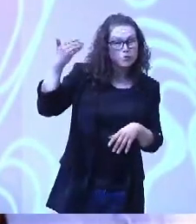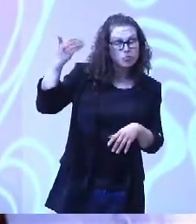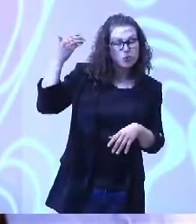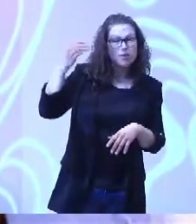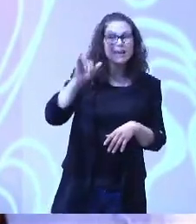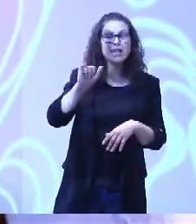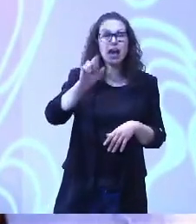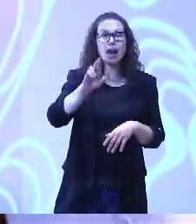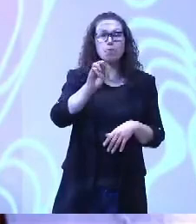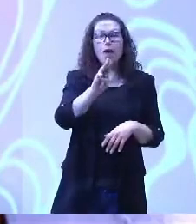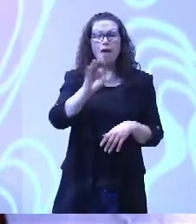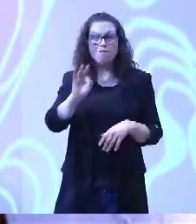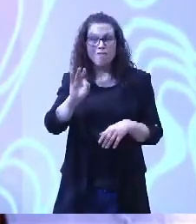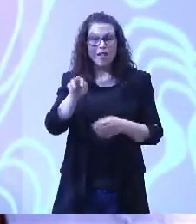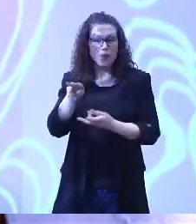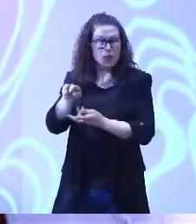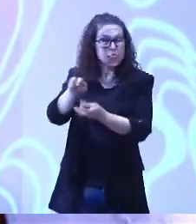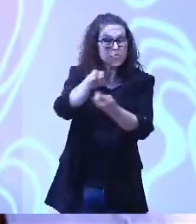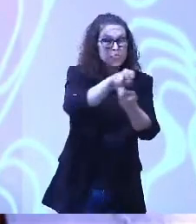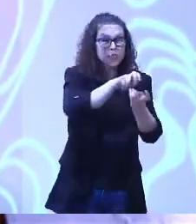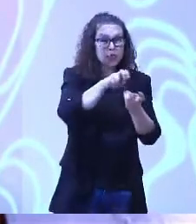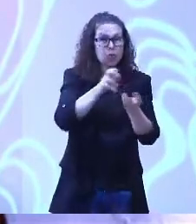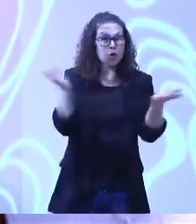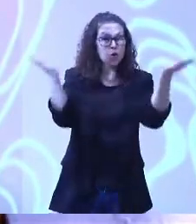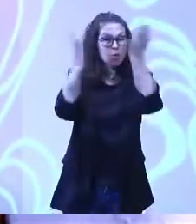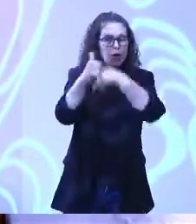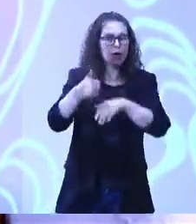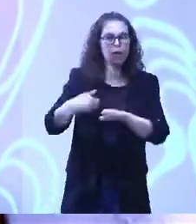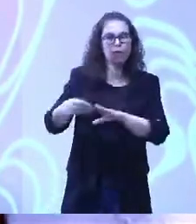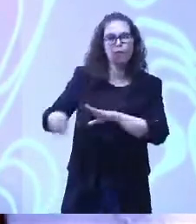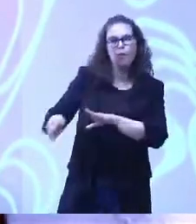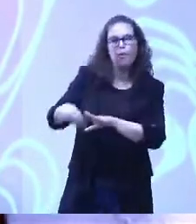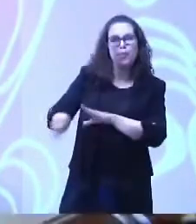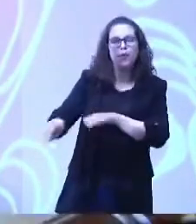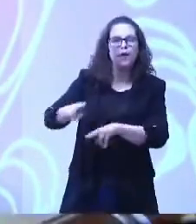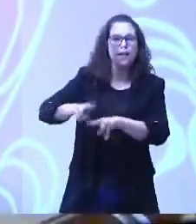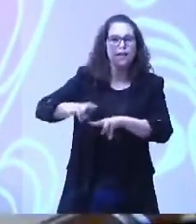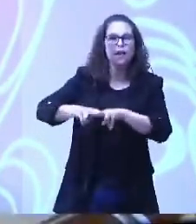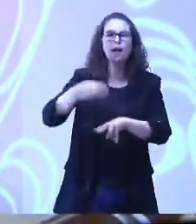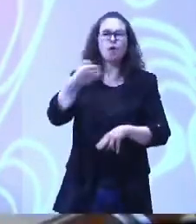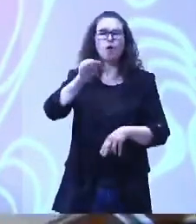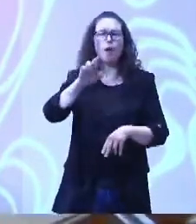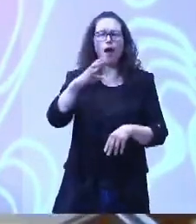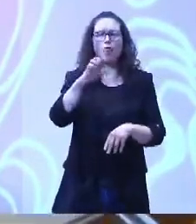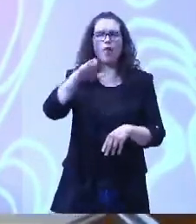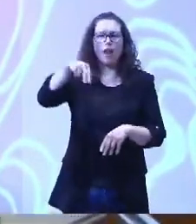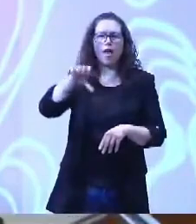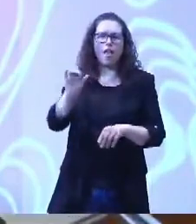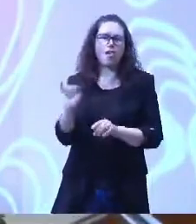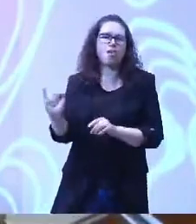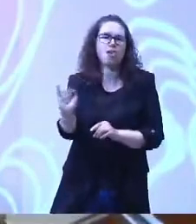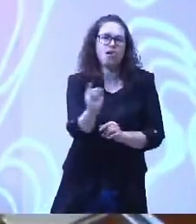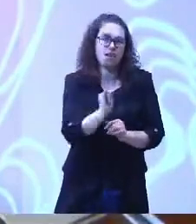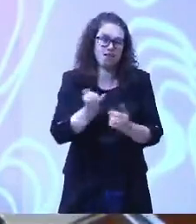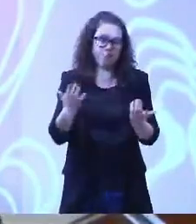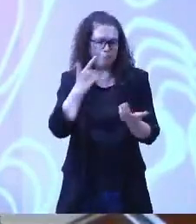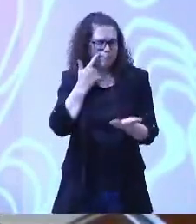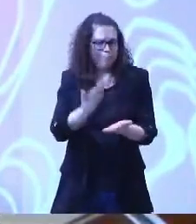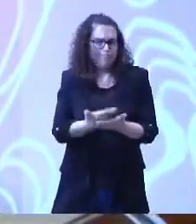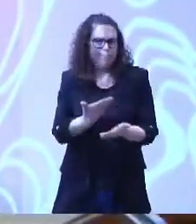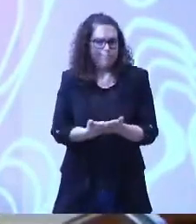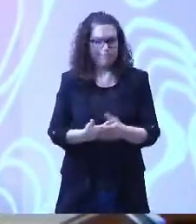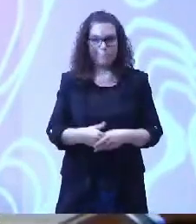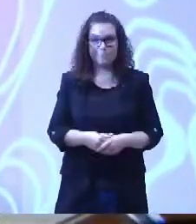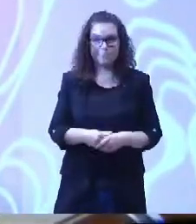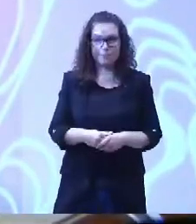IRPF fueron los sobresueldos que le pagaba Bárcenas a toda la dirección del Partido Popular en negro. Como hemos visto, por cierto, esta semana,